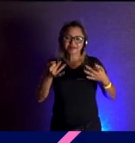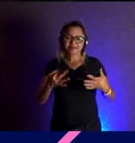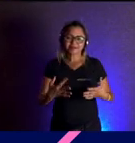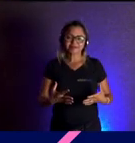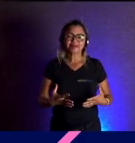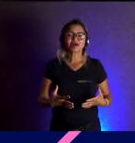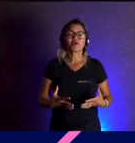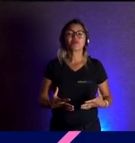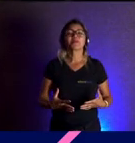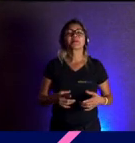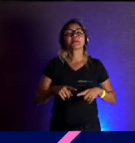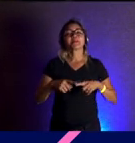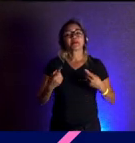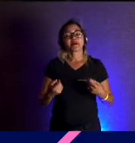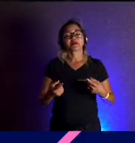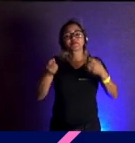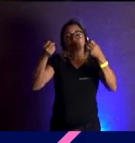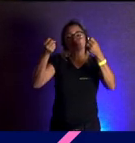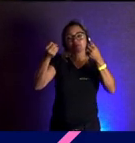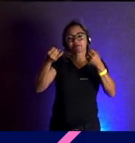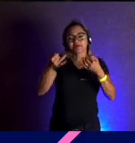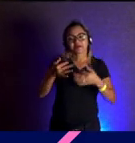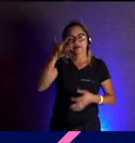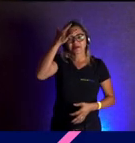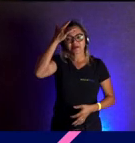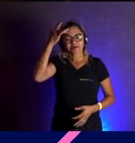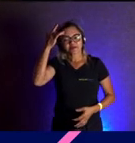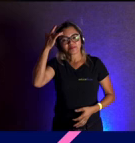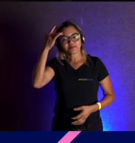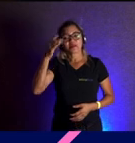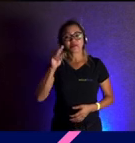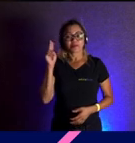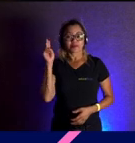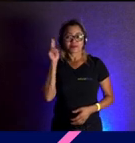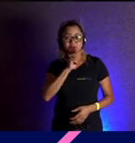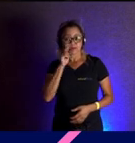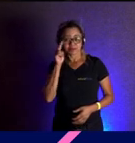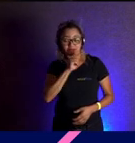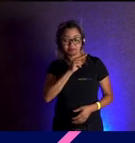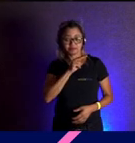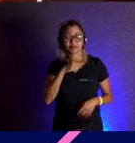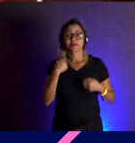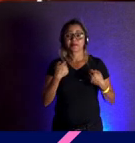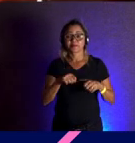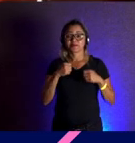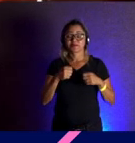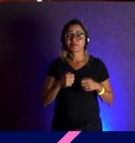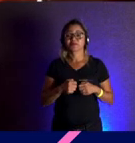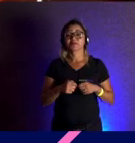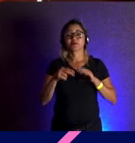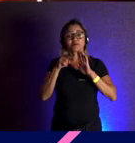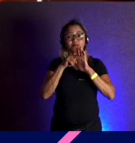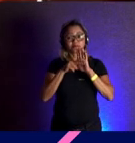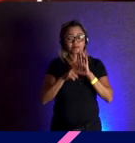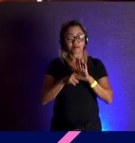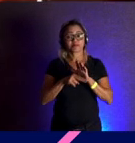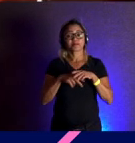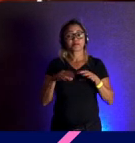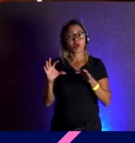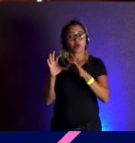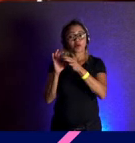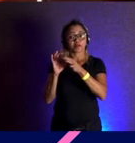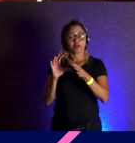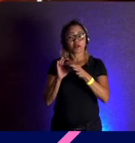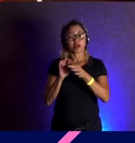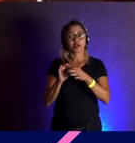para decirle y explicarle a la gente que es una emergencia y usar la parte narrativa muy emotiva para conectar el clima con